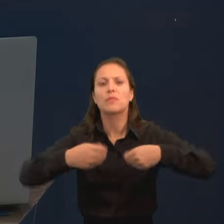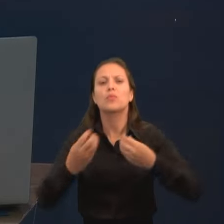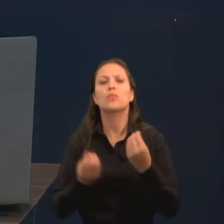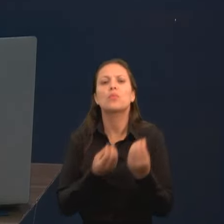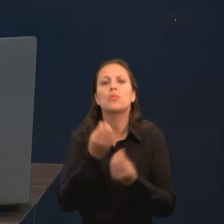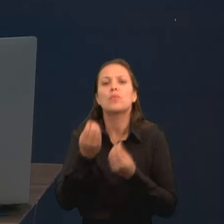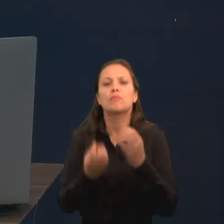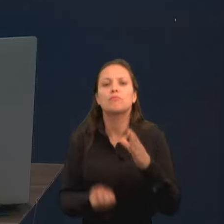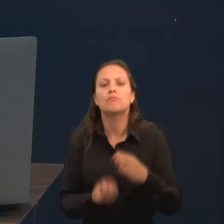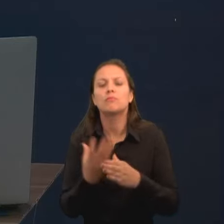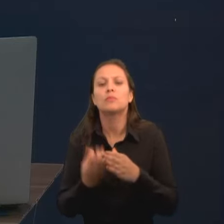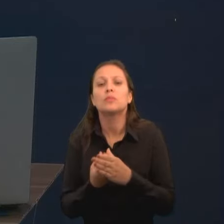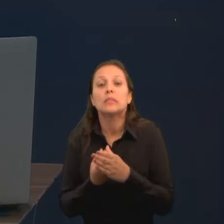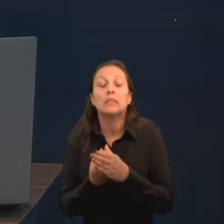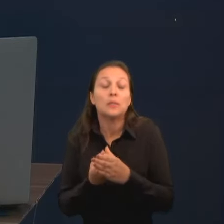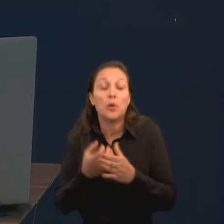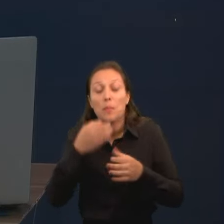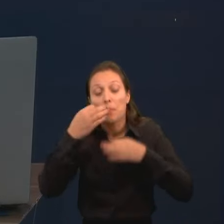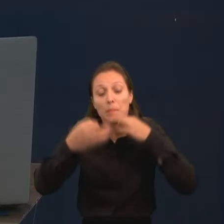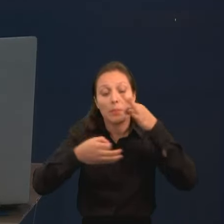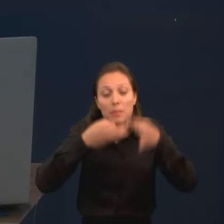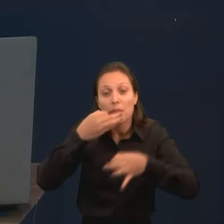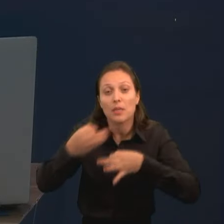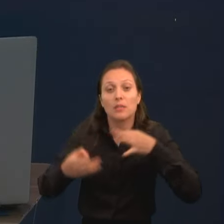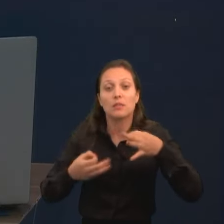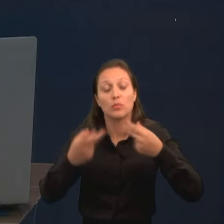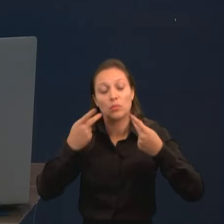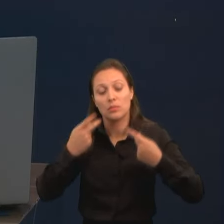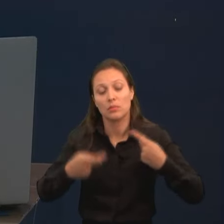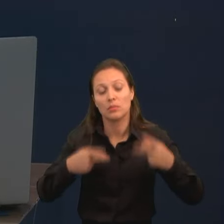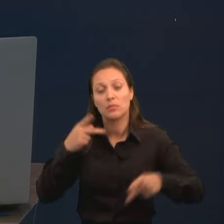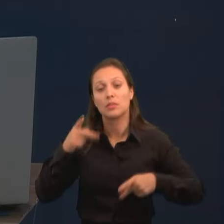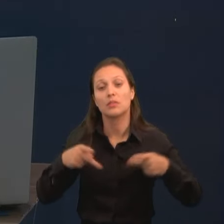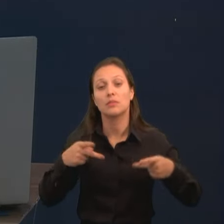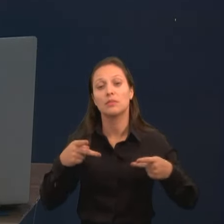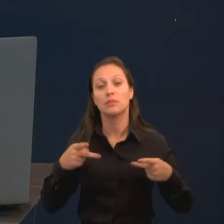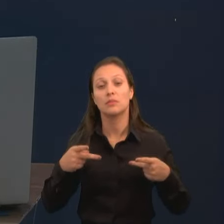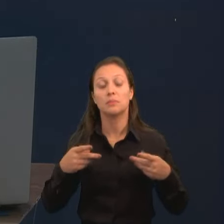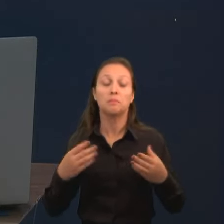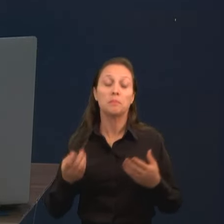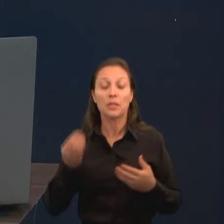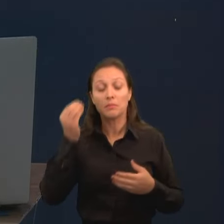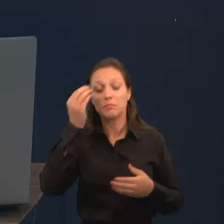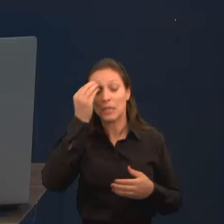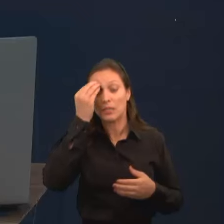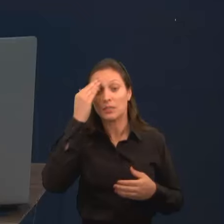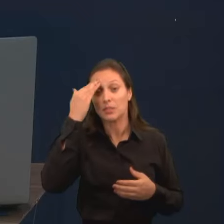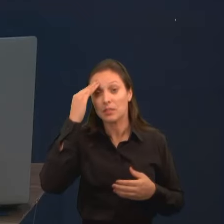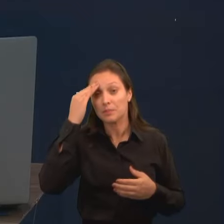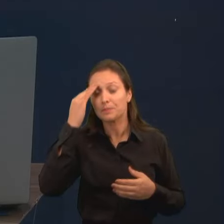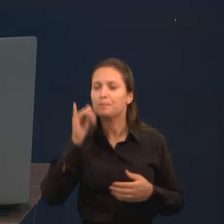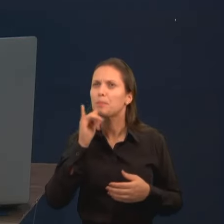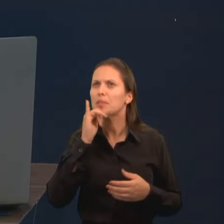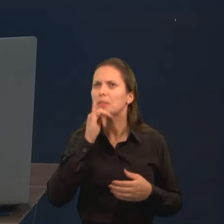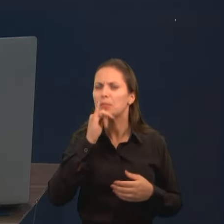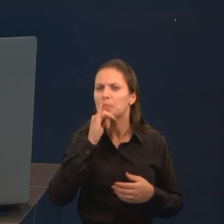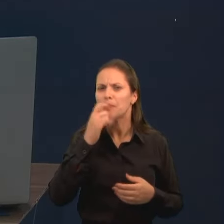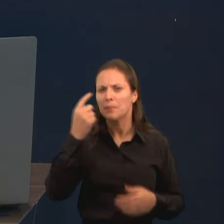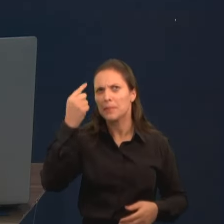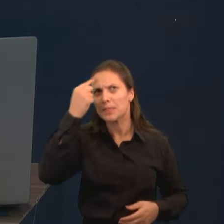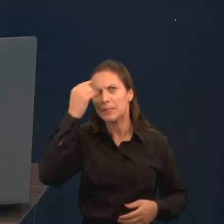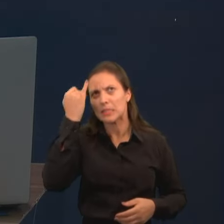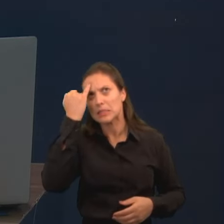posibilidad de modificar los climas de la opinión pública. Nosotros